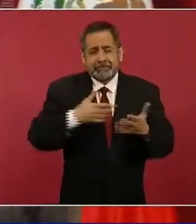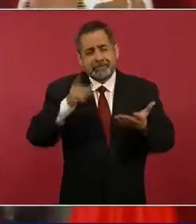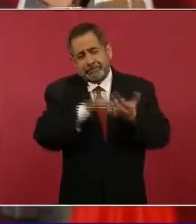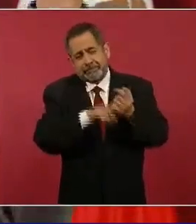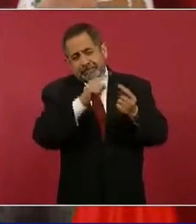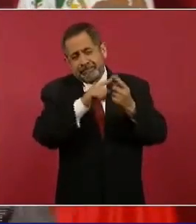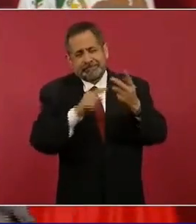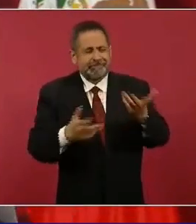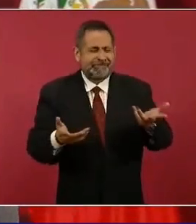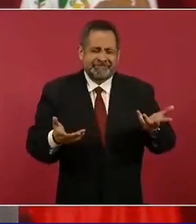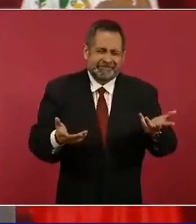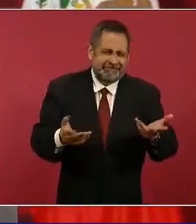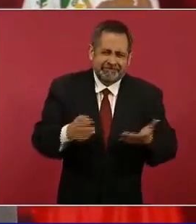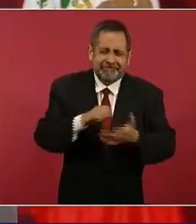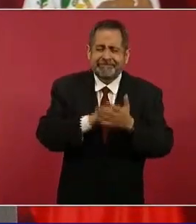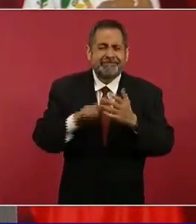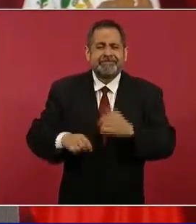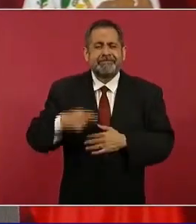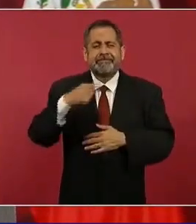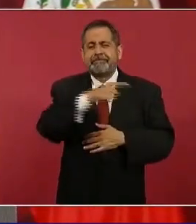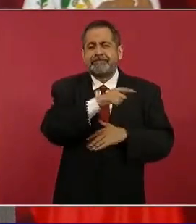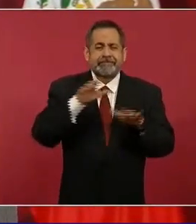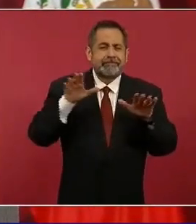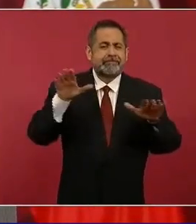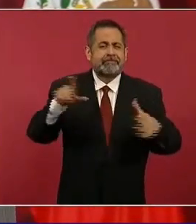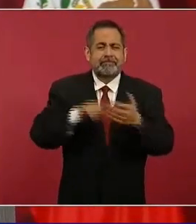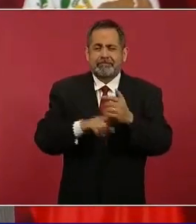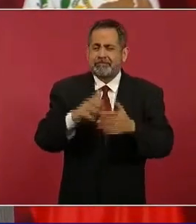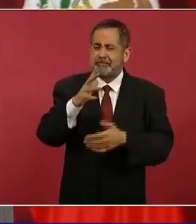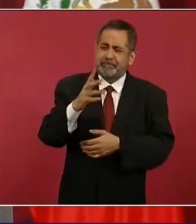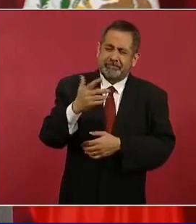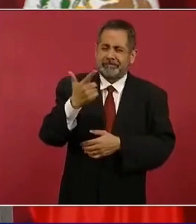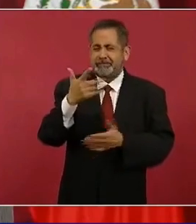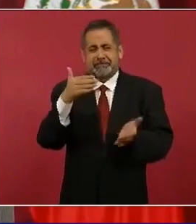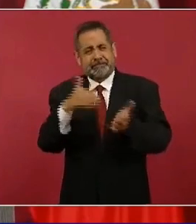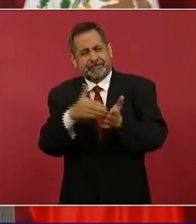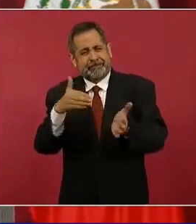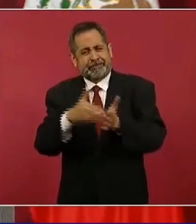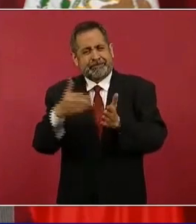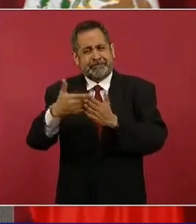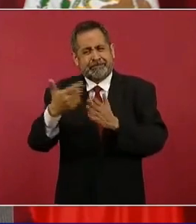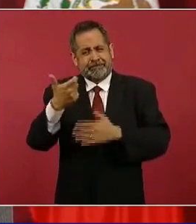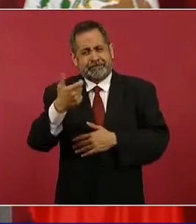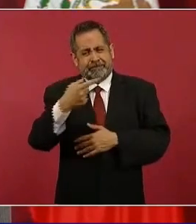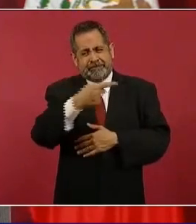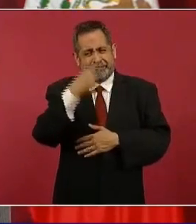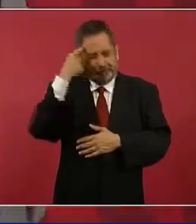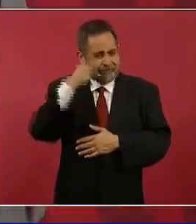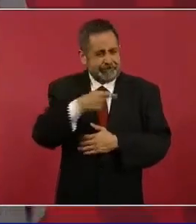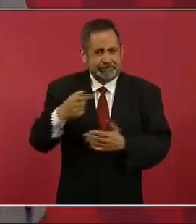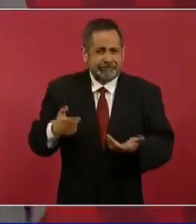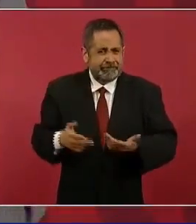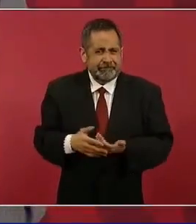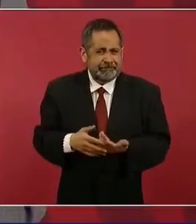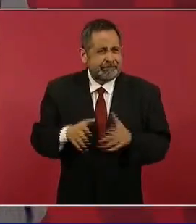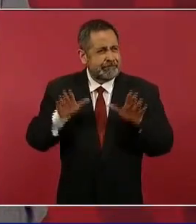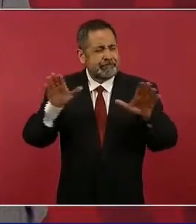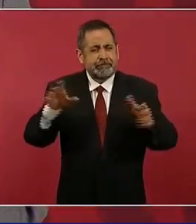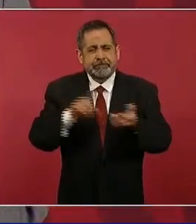un avión de 5 o 7 mil millones de pesos, un